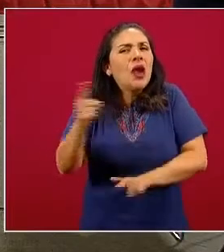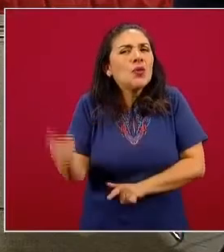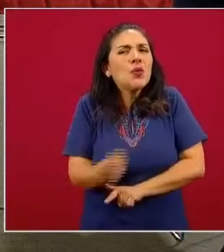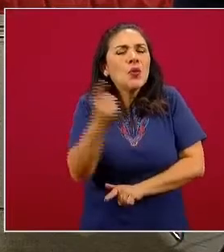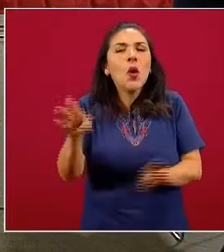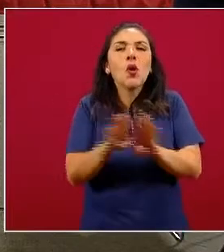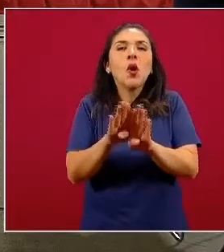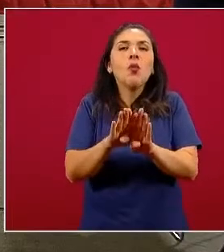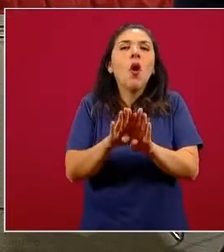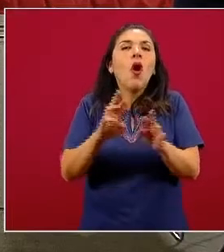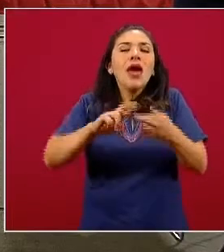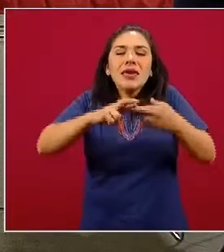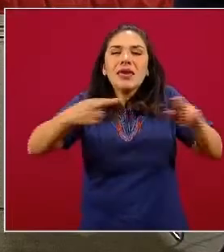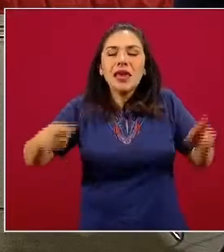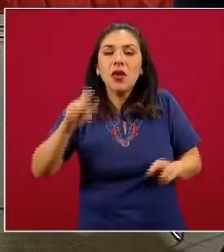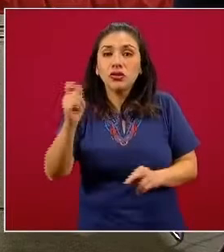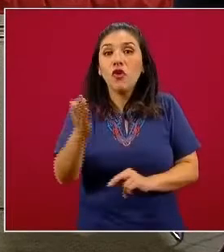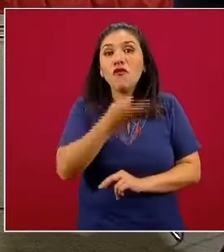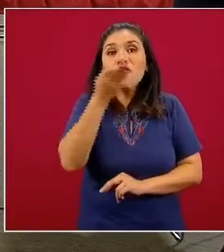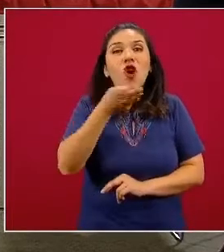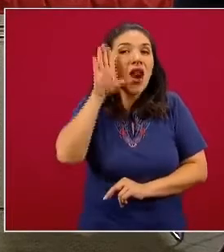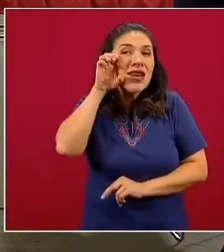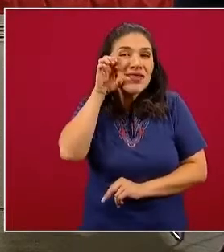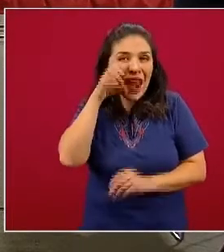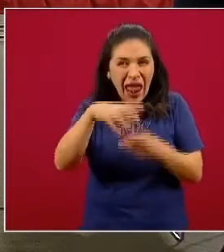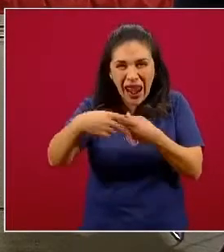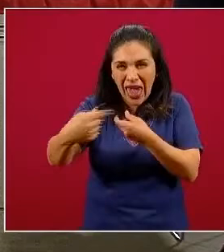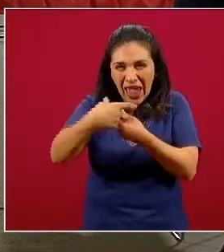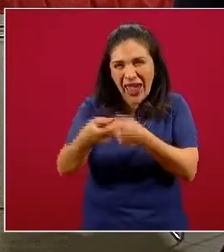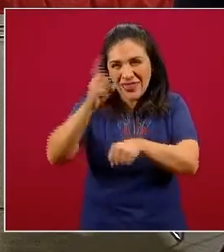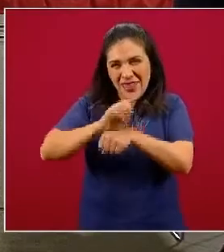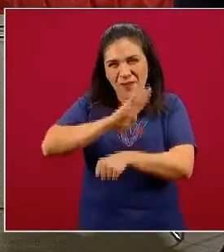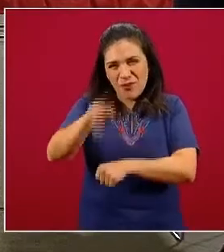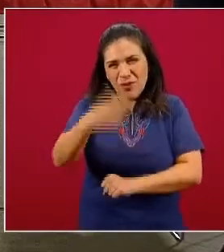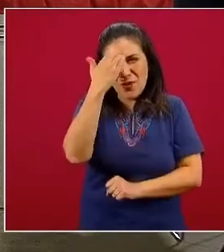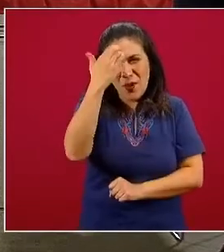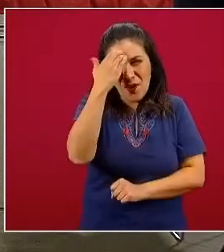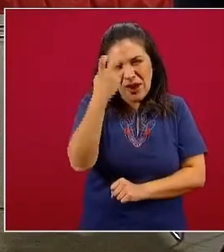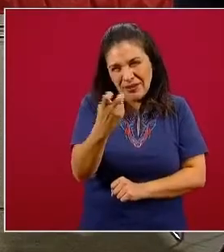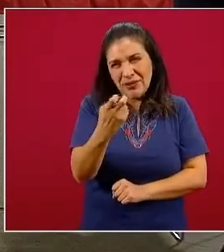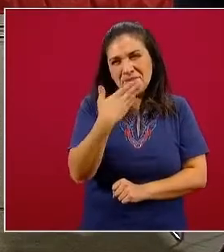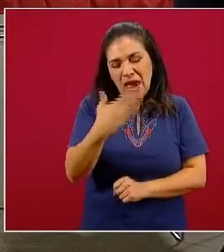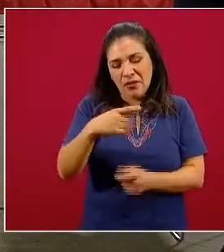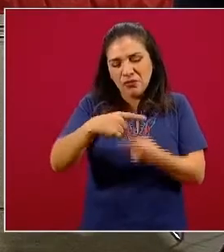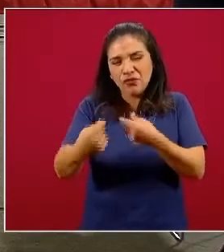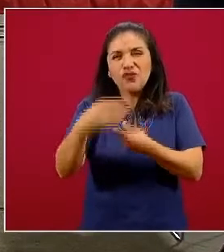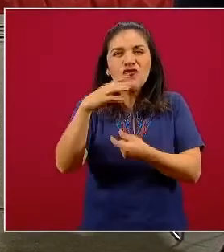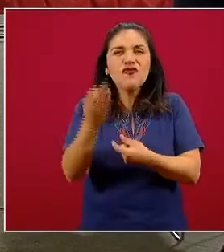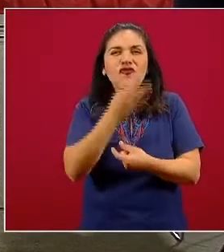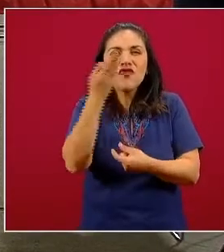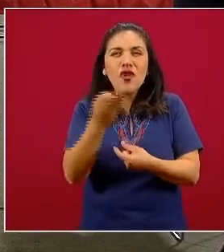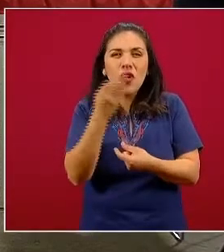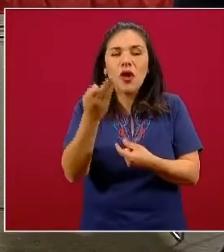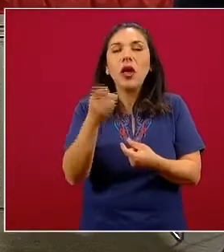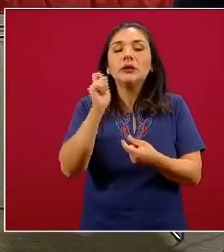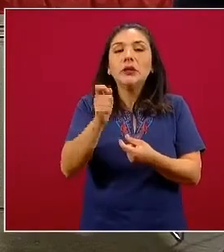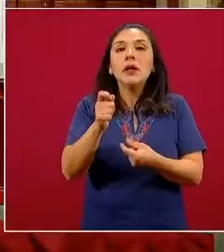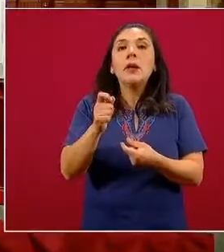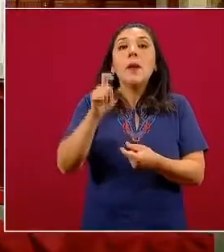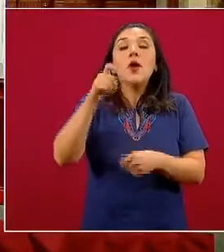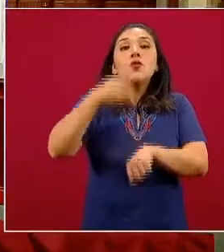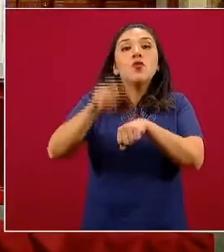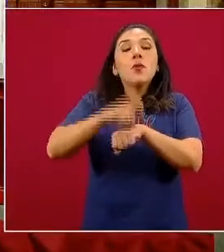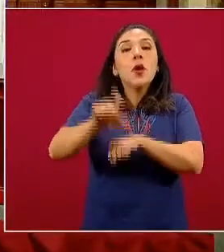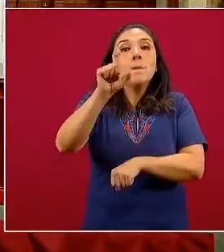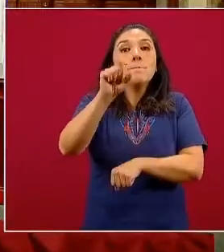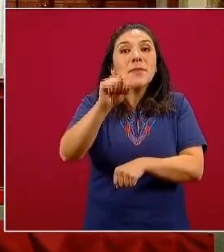hilo conductor en todas ellas. La flor de cempasúchitl, que ustedes conocen muy bien, que es esta flor de 20 pétalos, el 20 es el